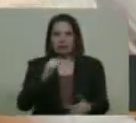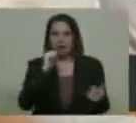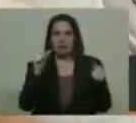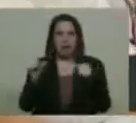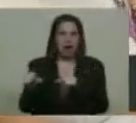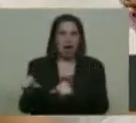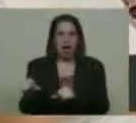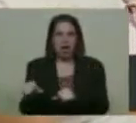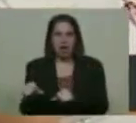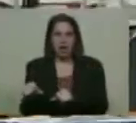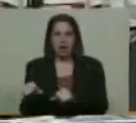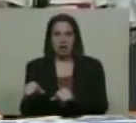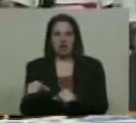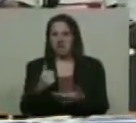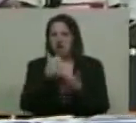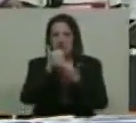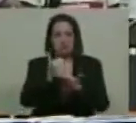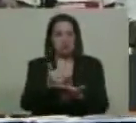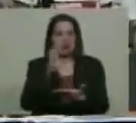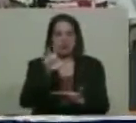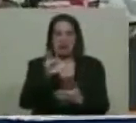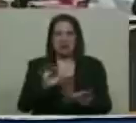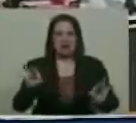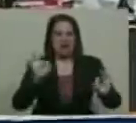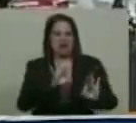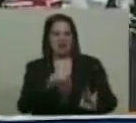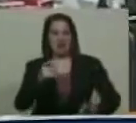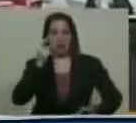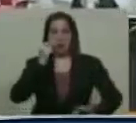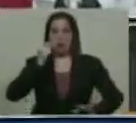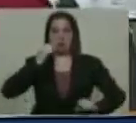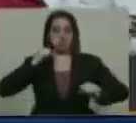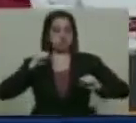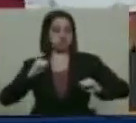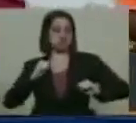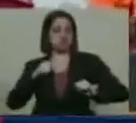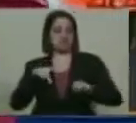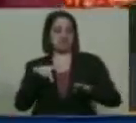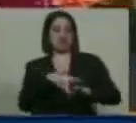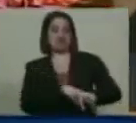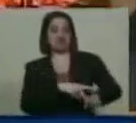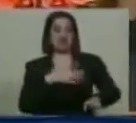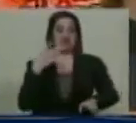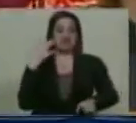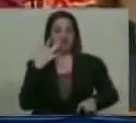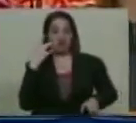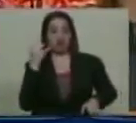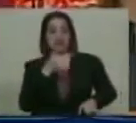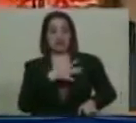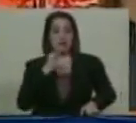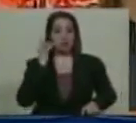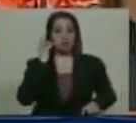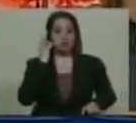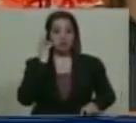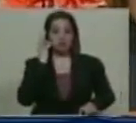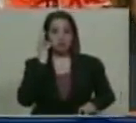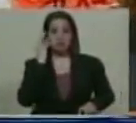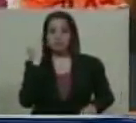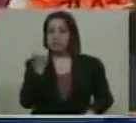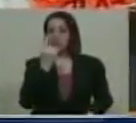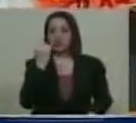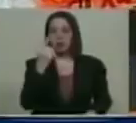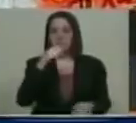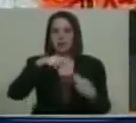al país. Son unos machistas que desprecian a la mujer. Solo la revolución puso